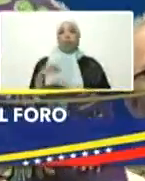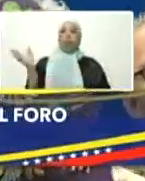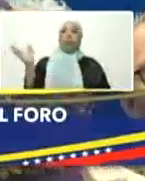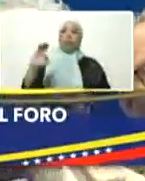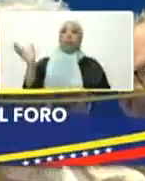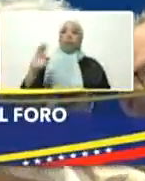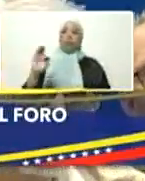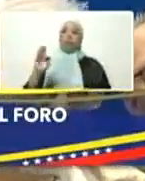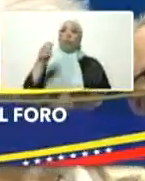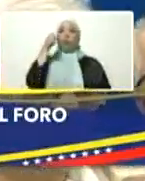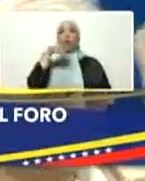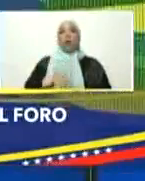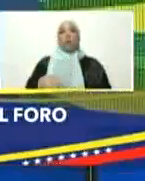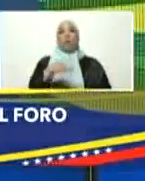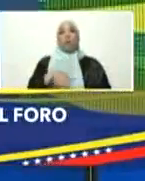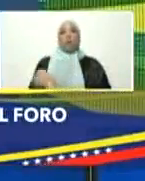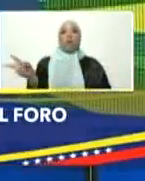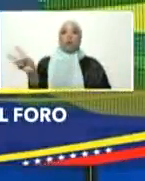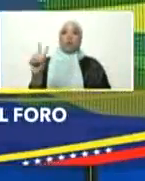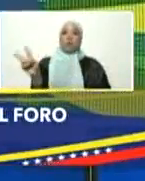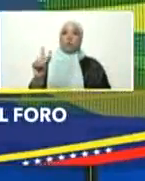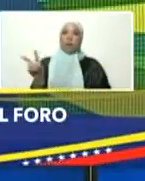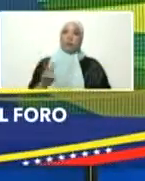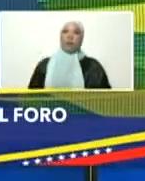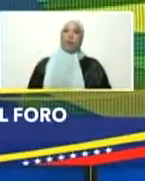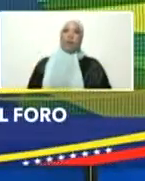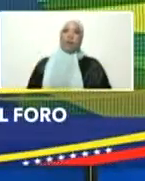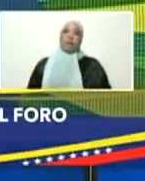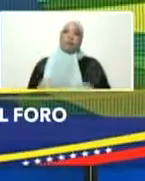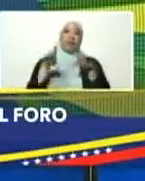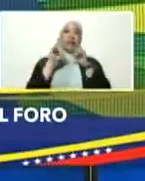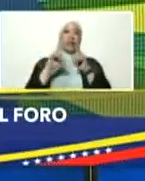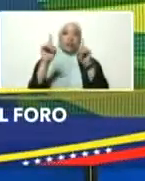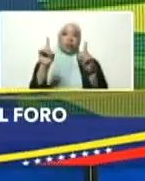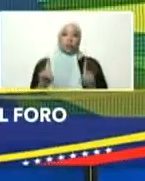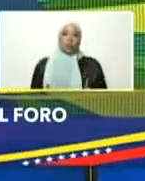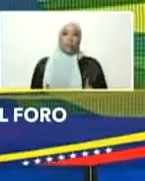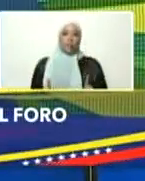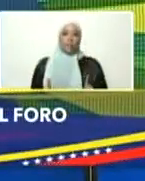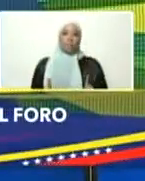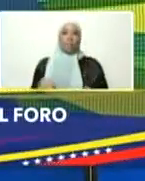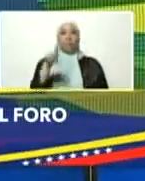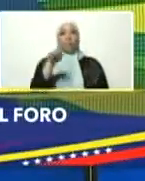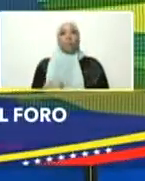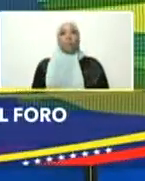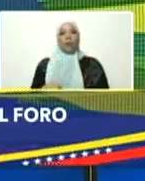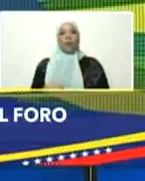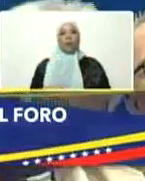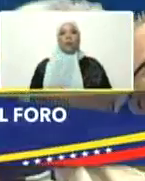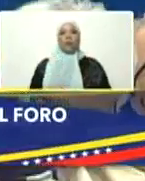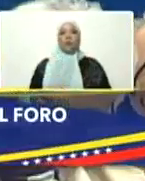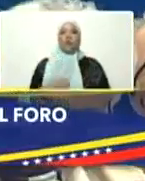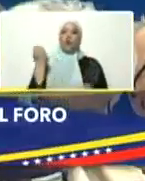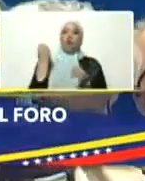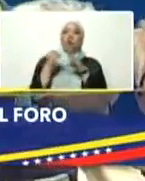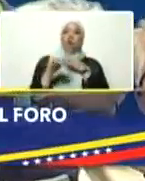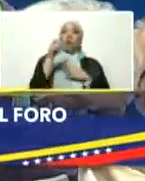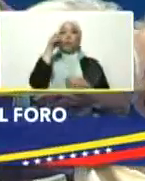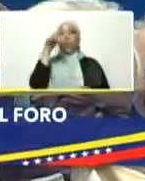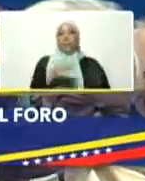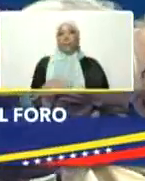pueblo de Venezuela. Y hemos decidido también desde el Congreso de la República de